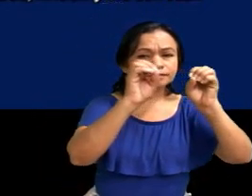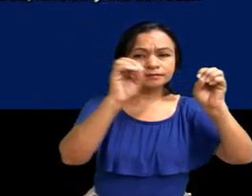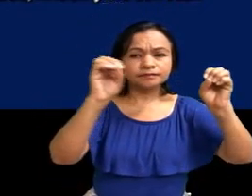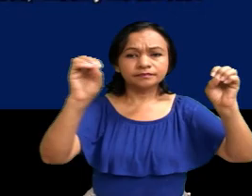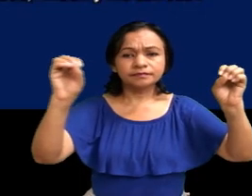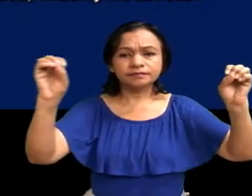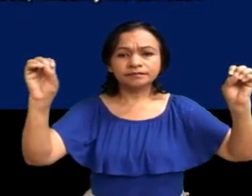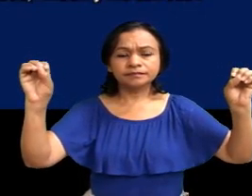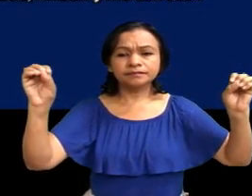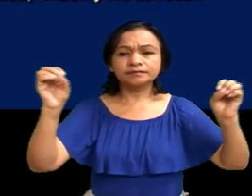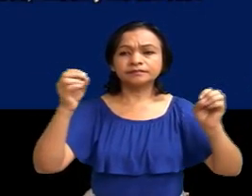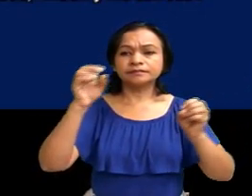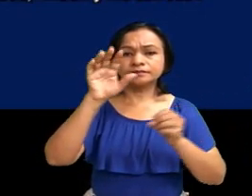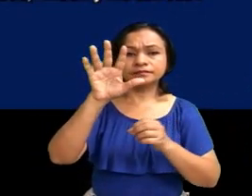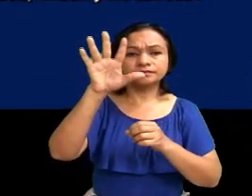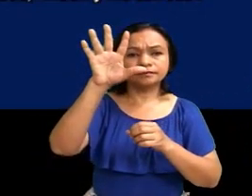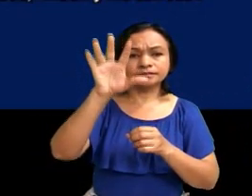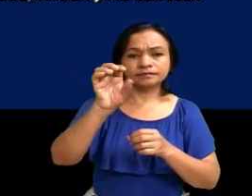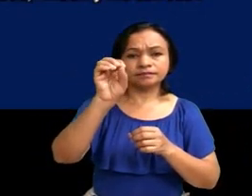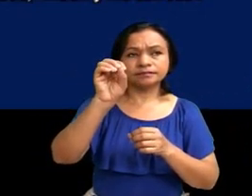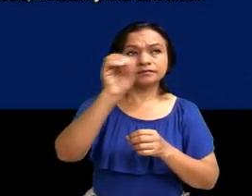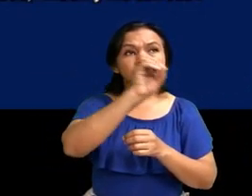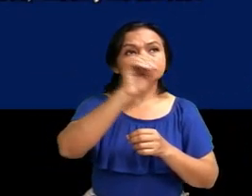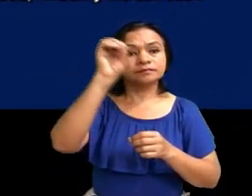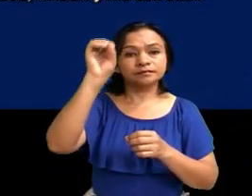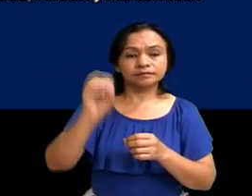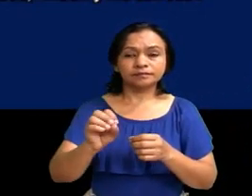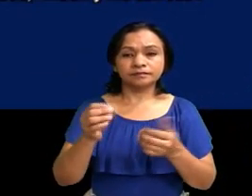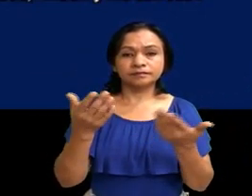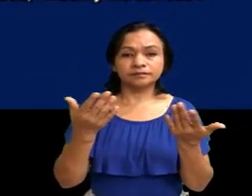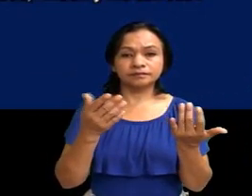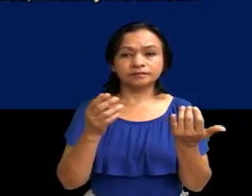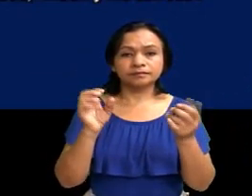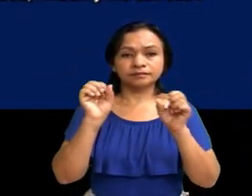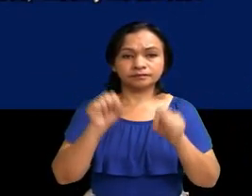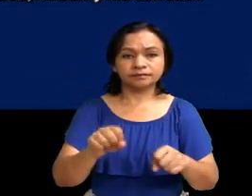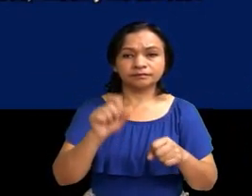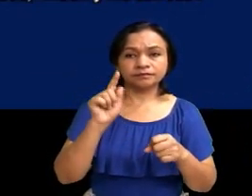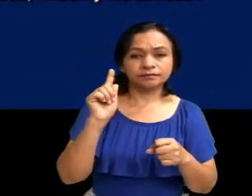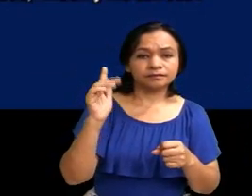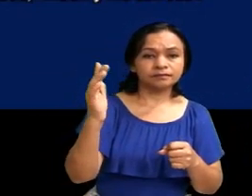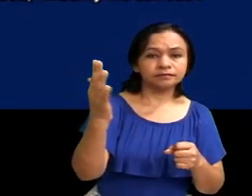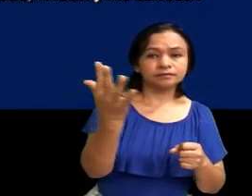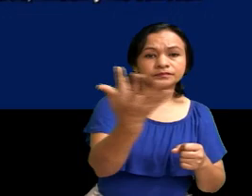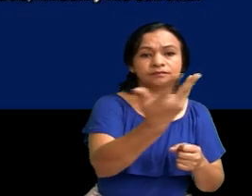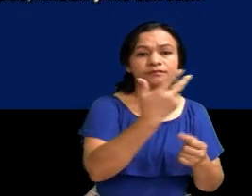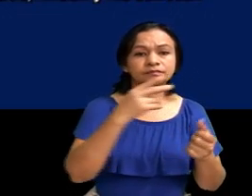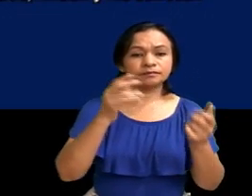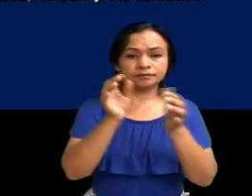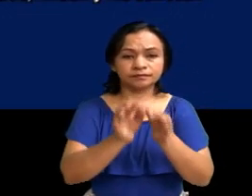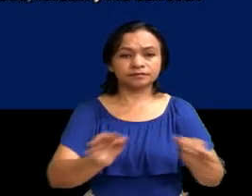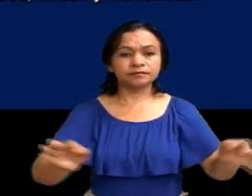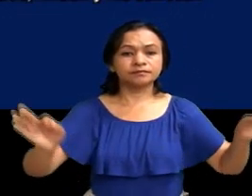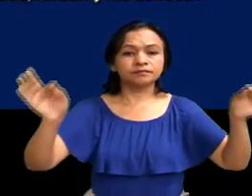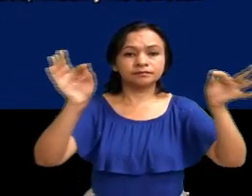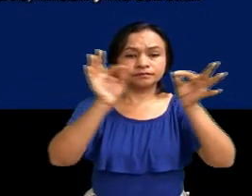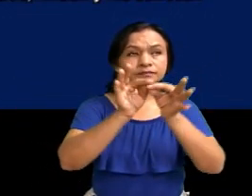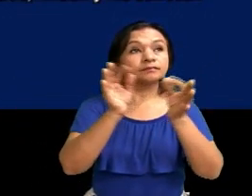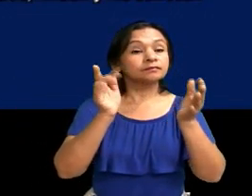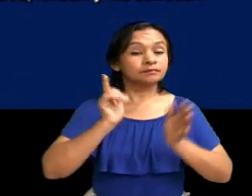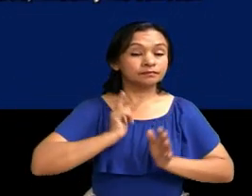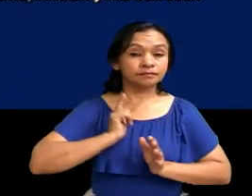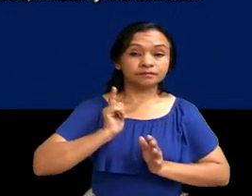que esté en el 50% de cobertura eléctrica. Entonces, todo eso son cambios importantes. Ahí